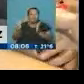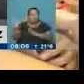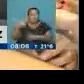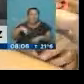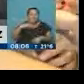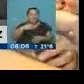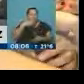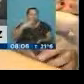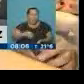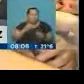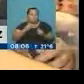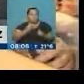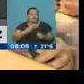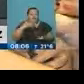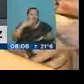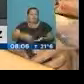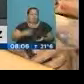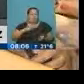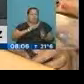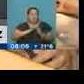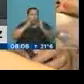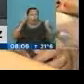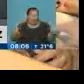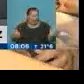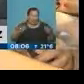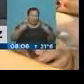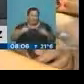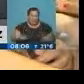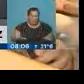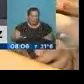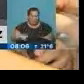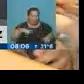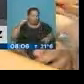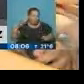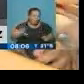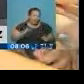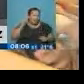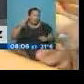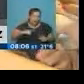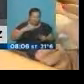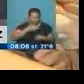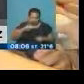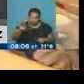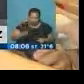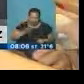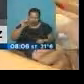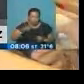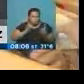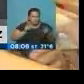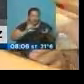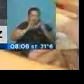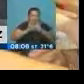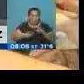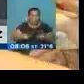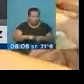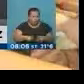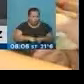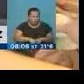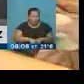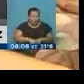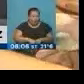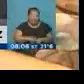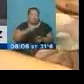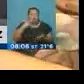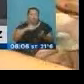las que se tiene que cumplir para poder cumplir con el año. Es natural que se haga todos los años y se hace todos los años en las mismas condiciones.